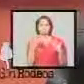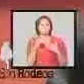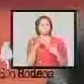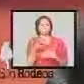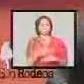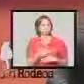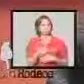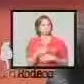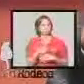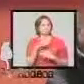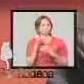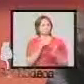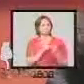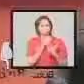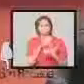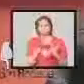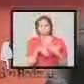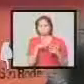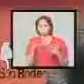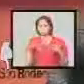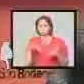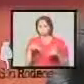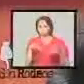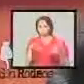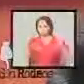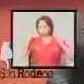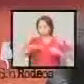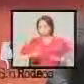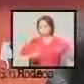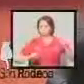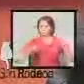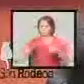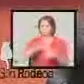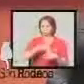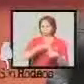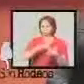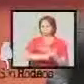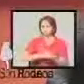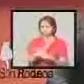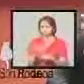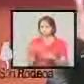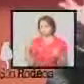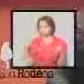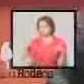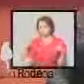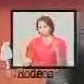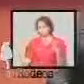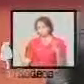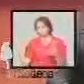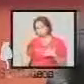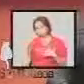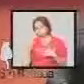En el cual, pues no todas las personas van a poder accederlo en el año que quieren, ¿verdad?,